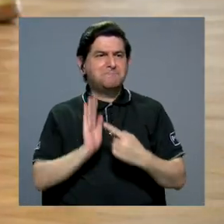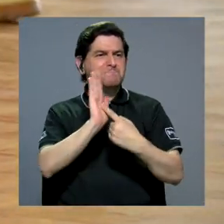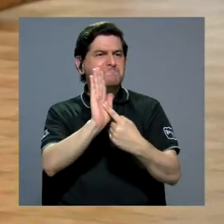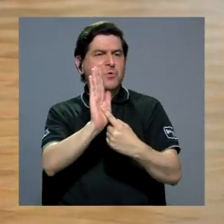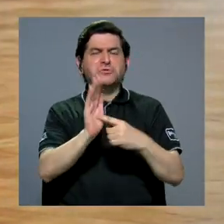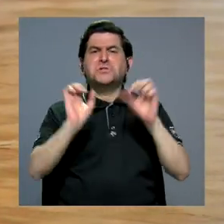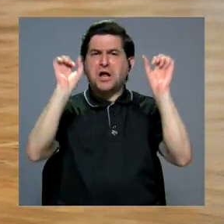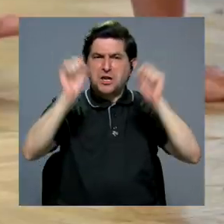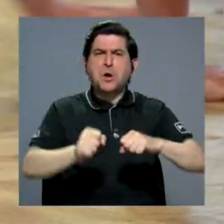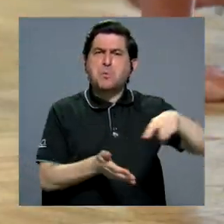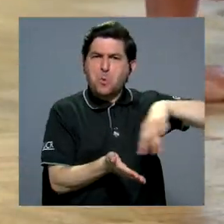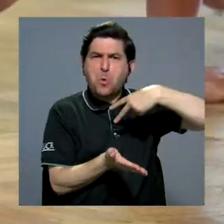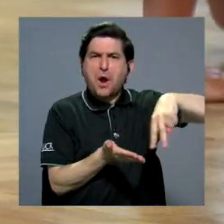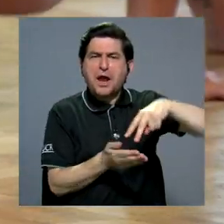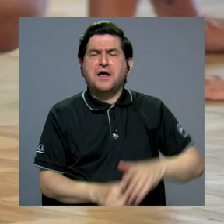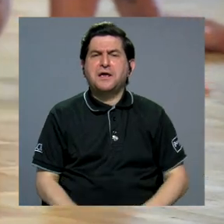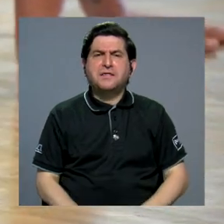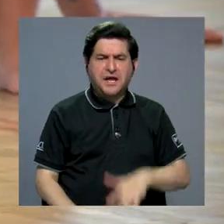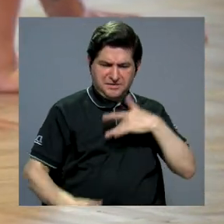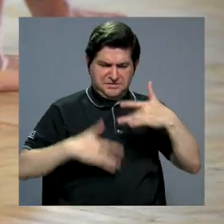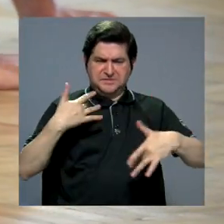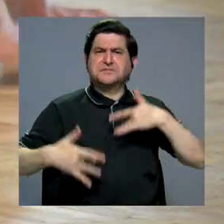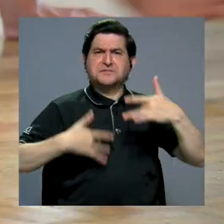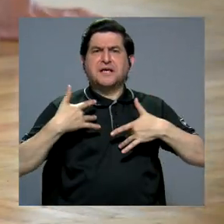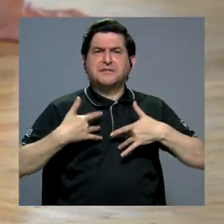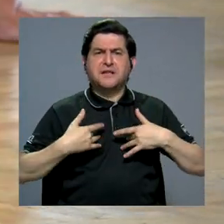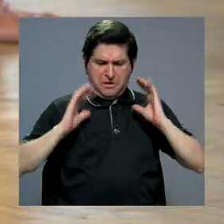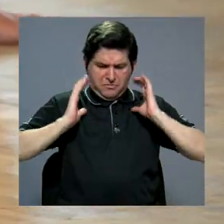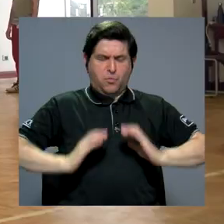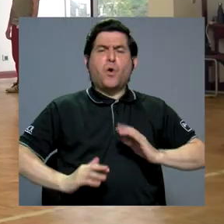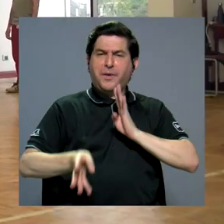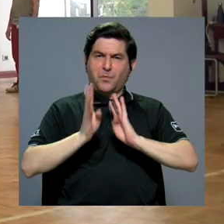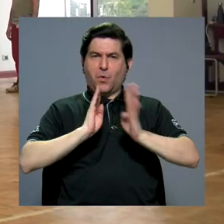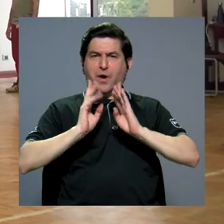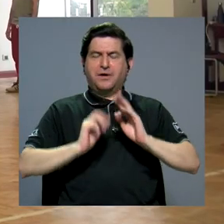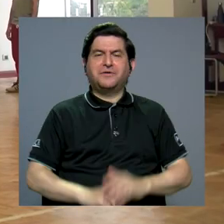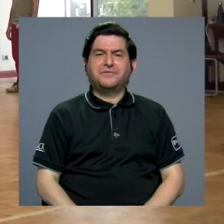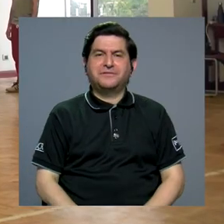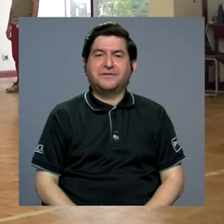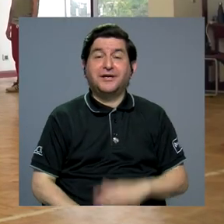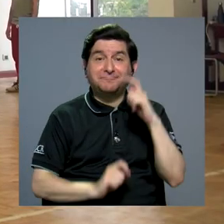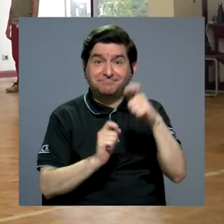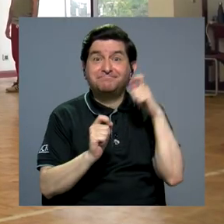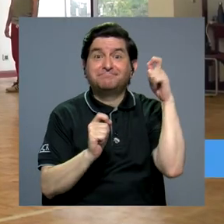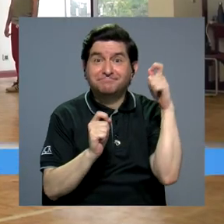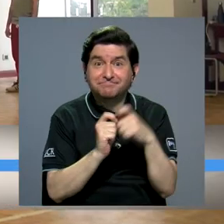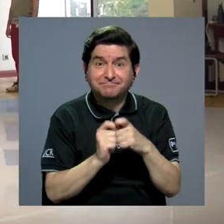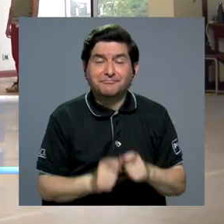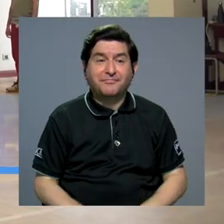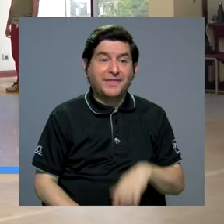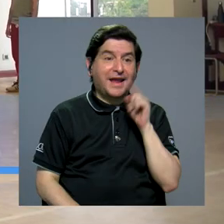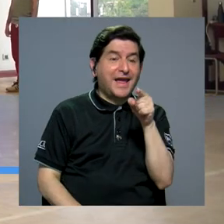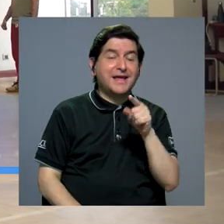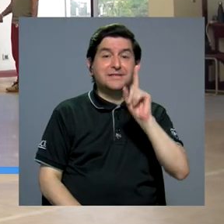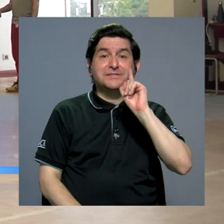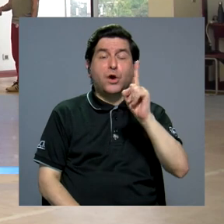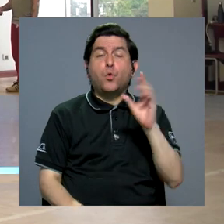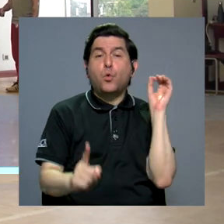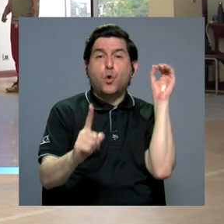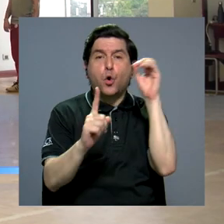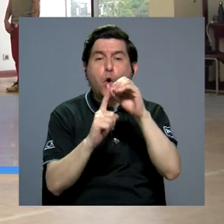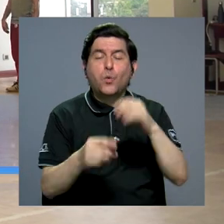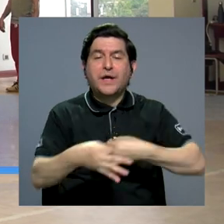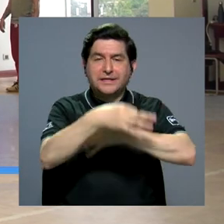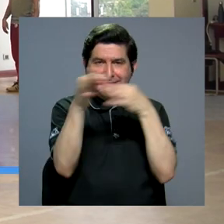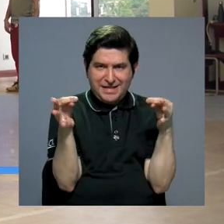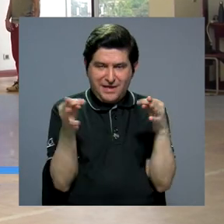demostrar que ellos pueden bailar, que ellos pueden sentir, que su cuerpo habla. Y es que precisamente ese es uno de los objetivos